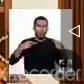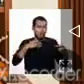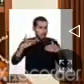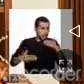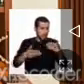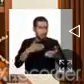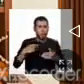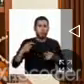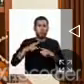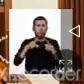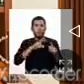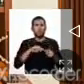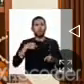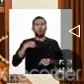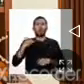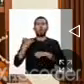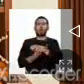de